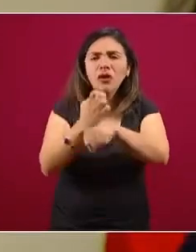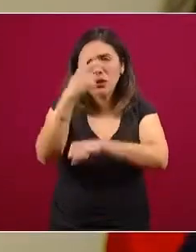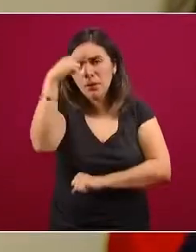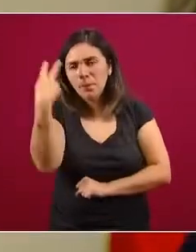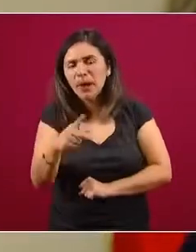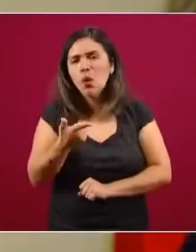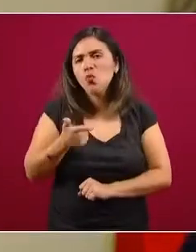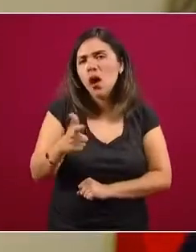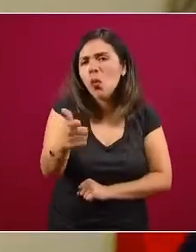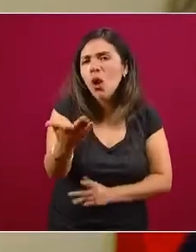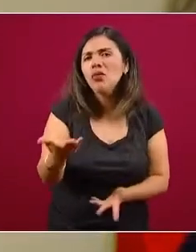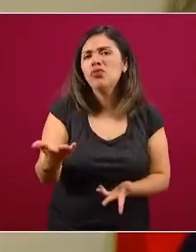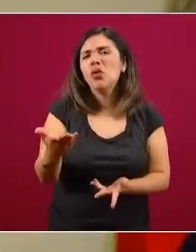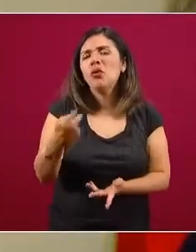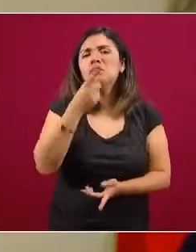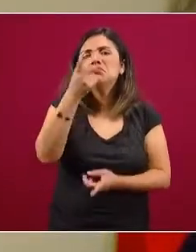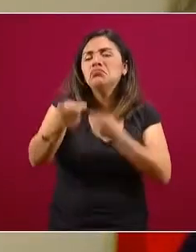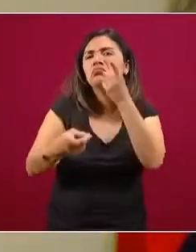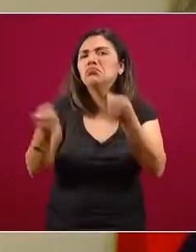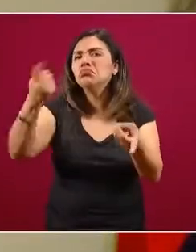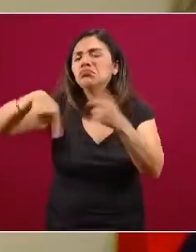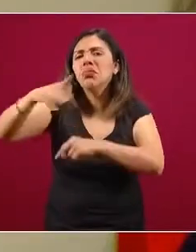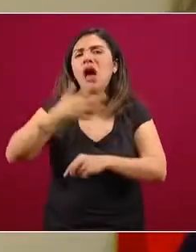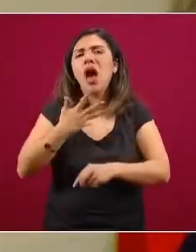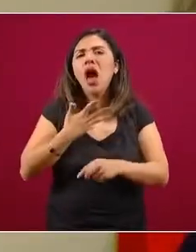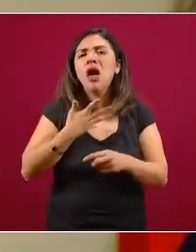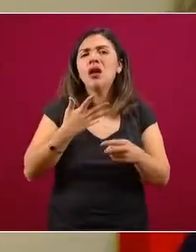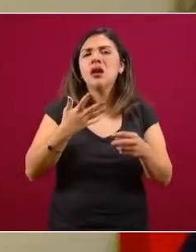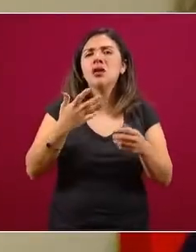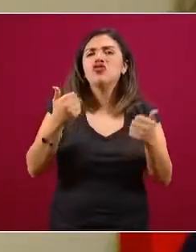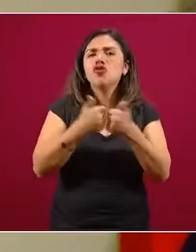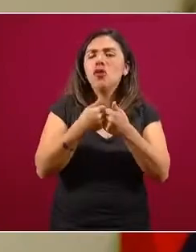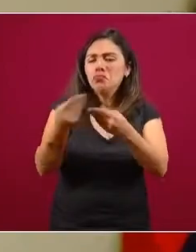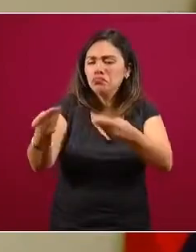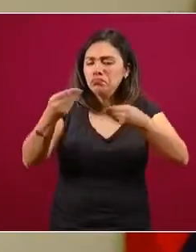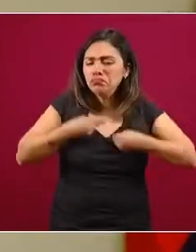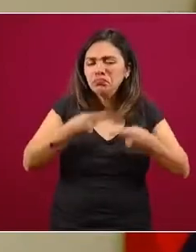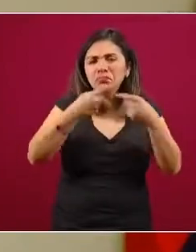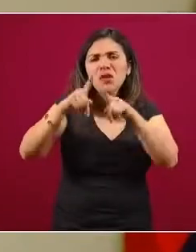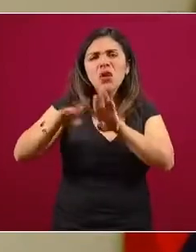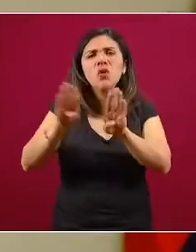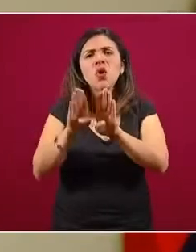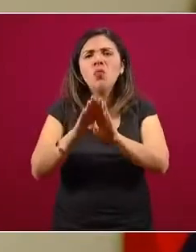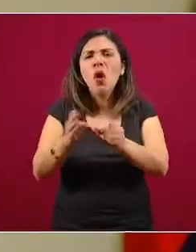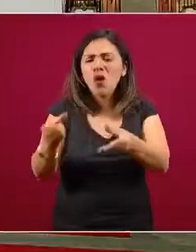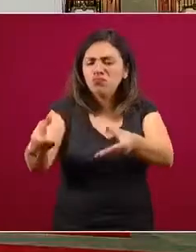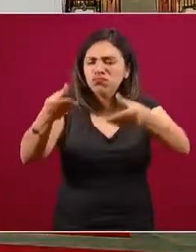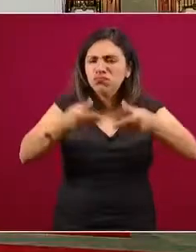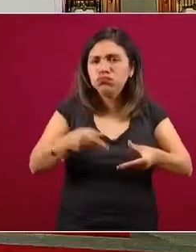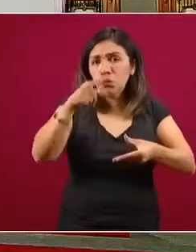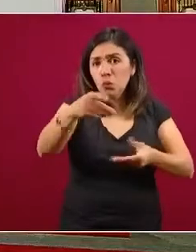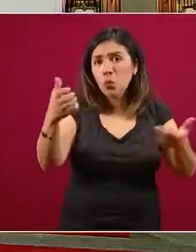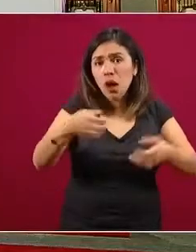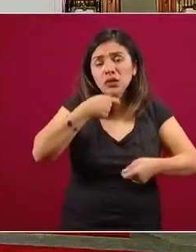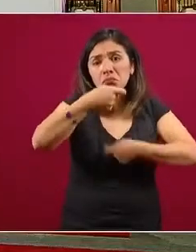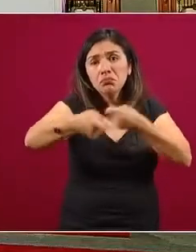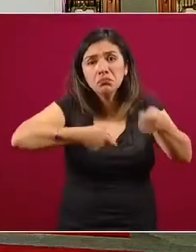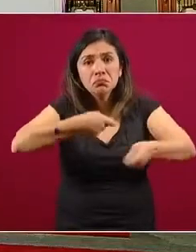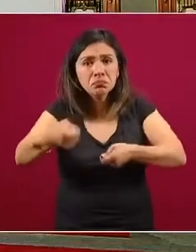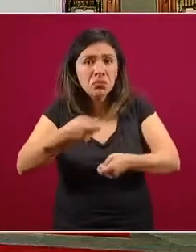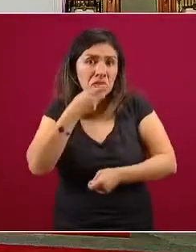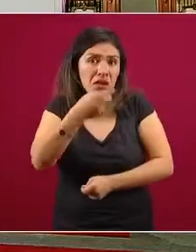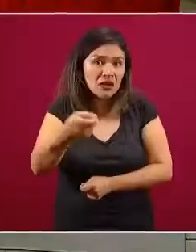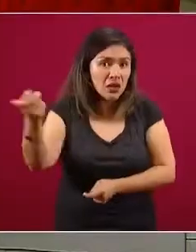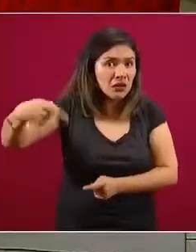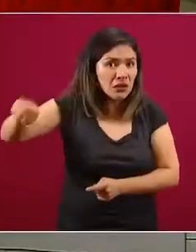México, Guanajuato, que han estado recibiendo una especie de machote que usted está promoviendo, tengo